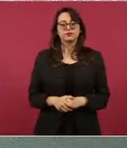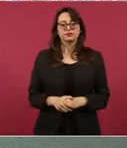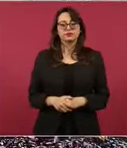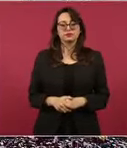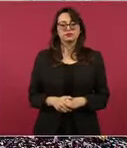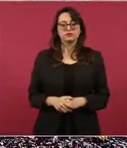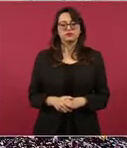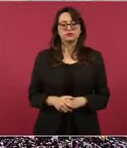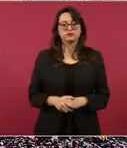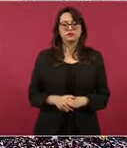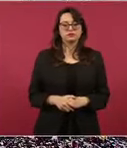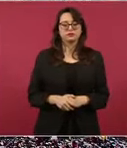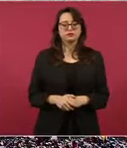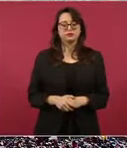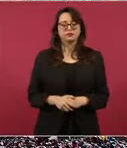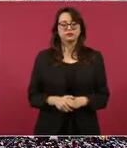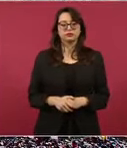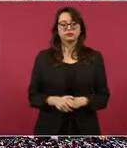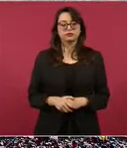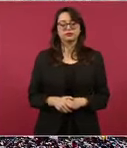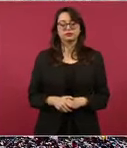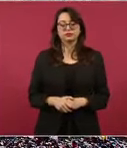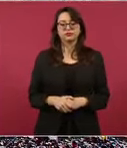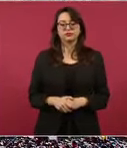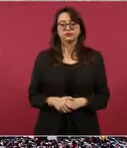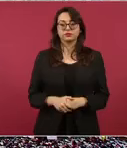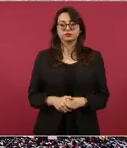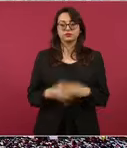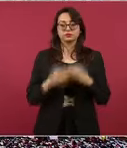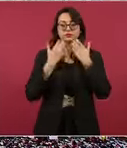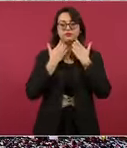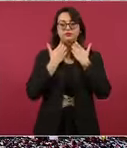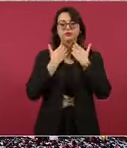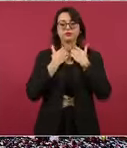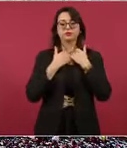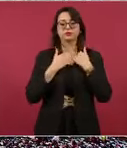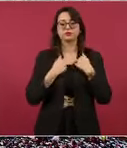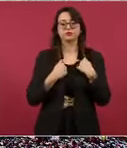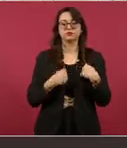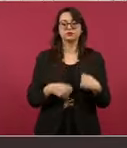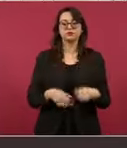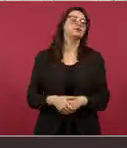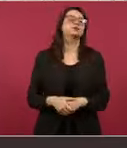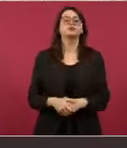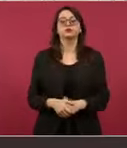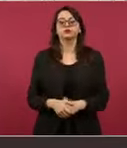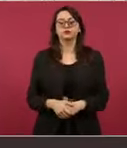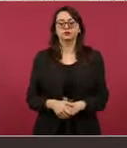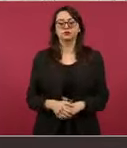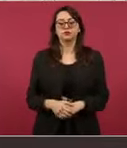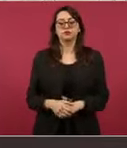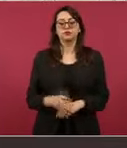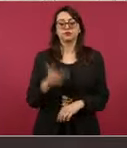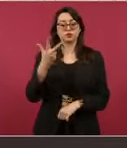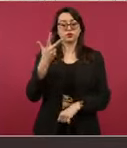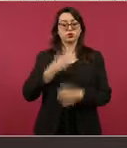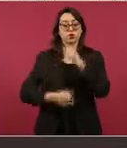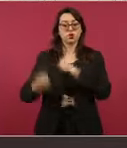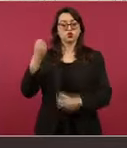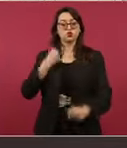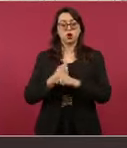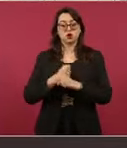A 8 años de su entrada en vigor, la reforma energética